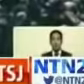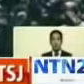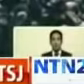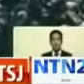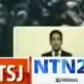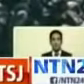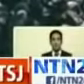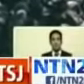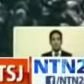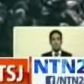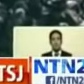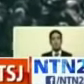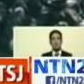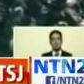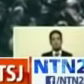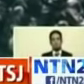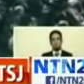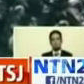He sido citado